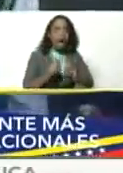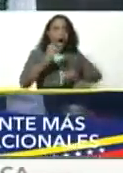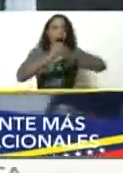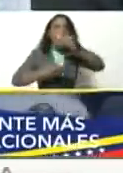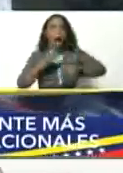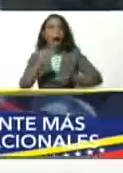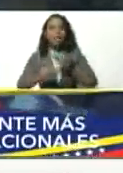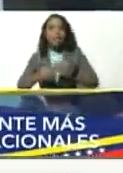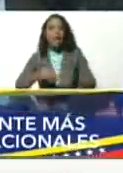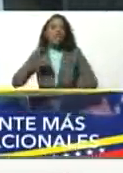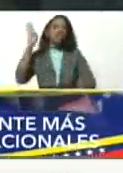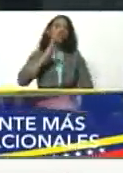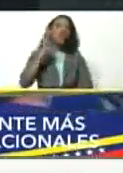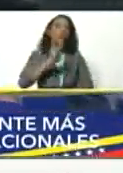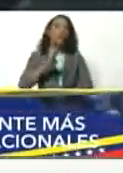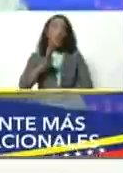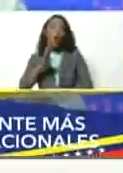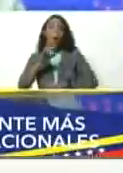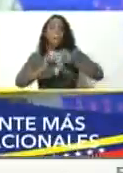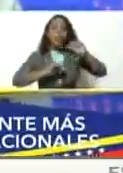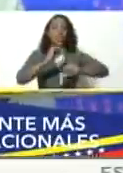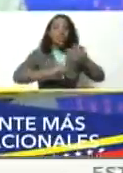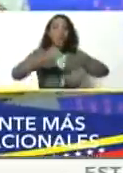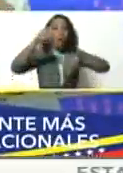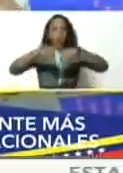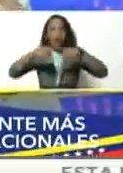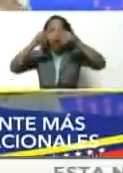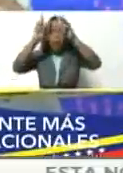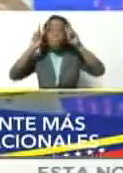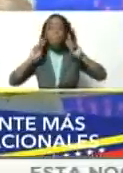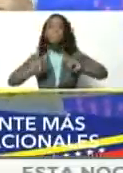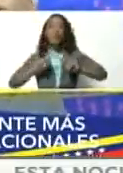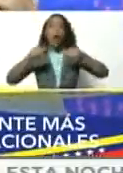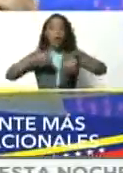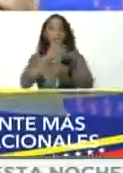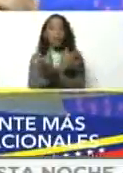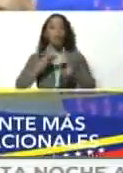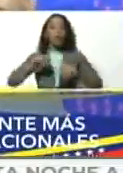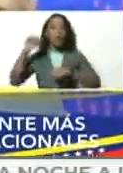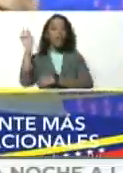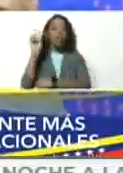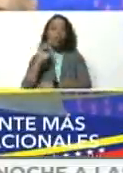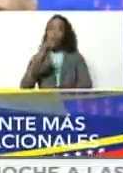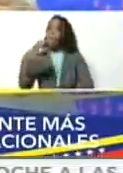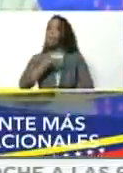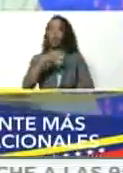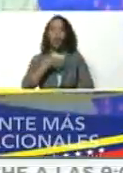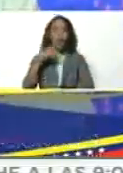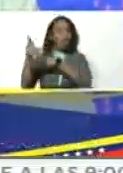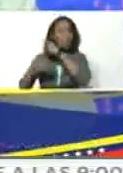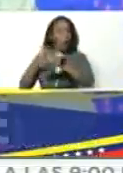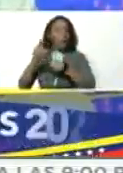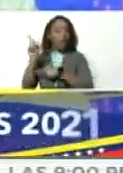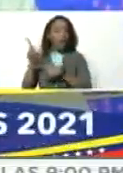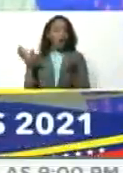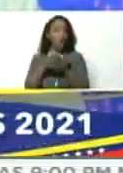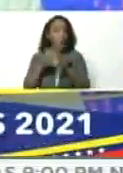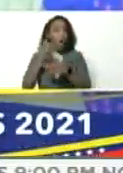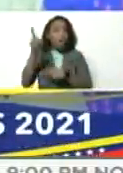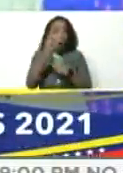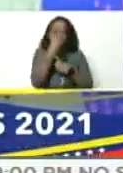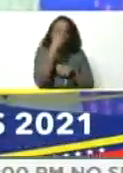de manchar el proceso electoral impecable y democrático de Venezuela y no pudieron. Una delegación de